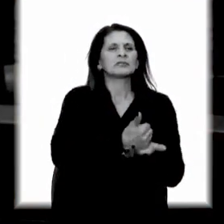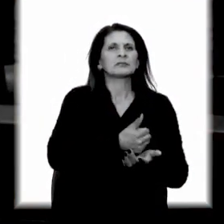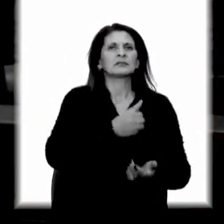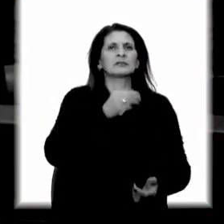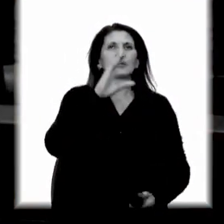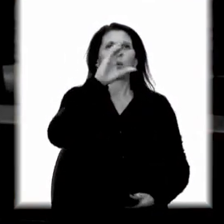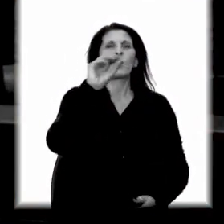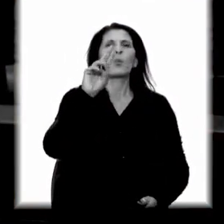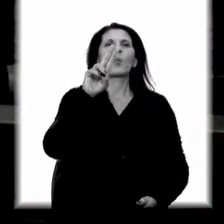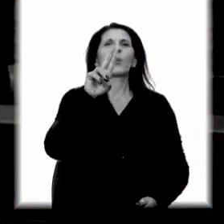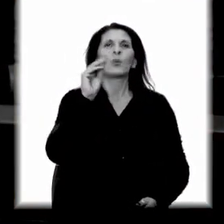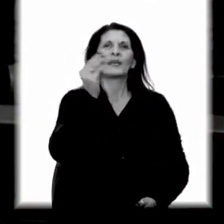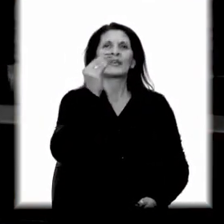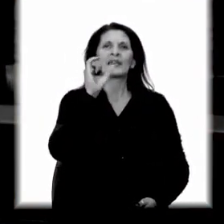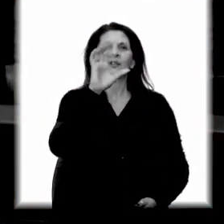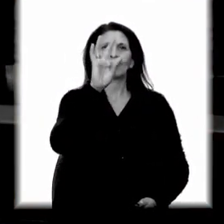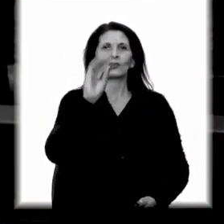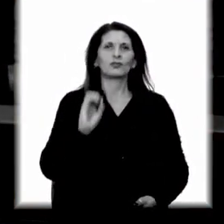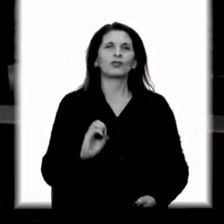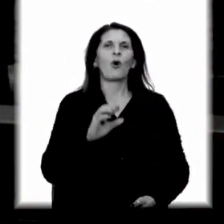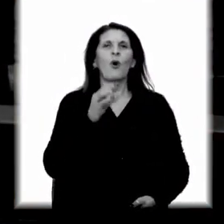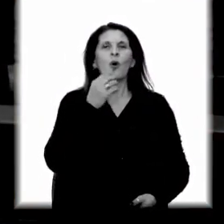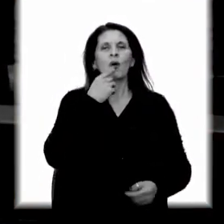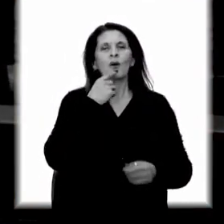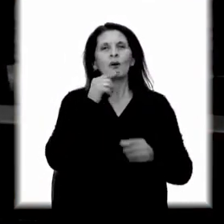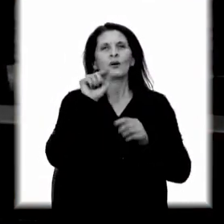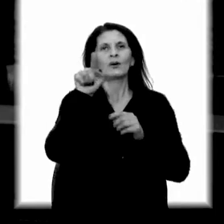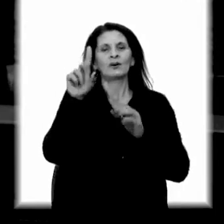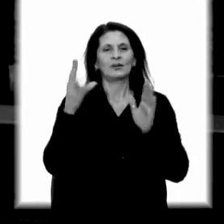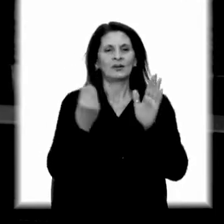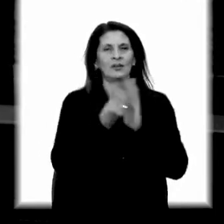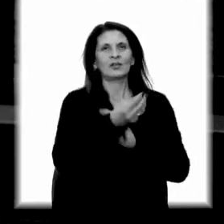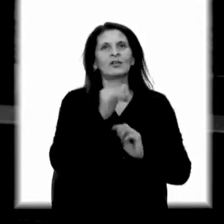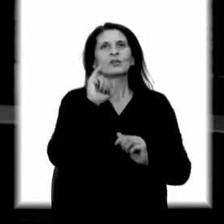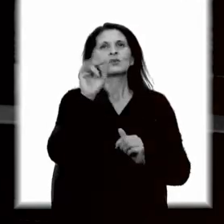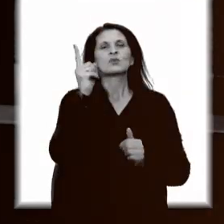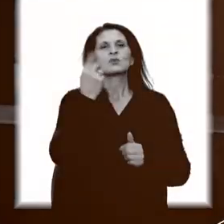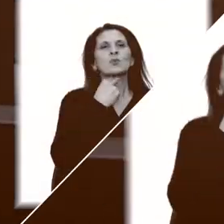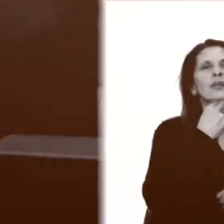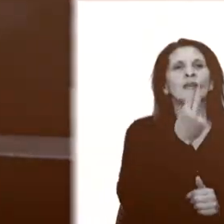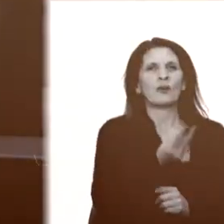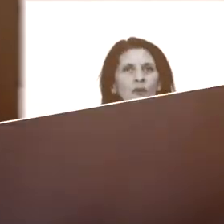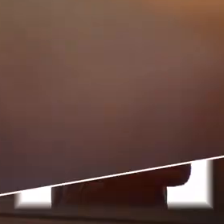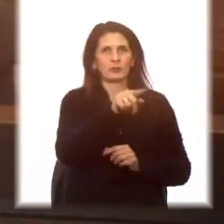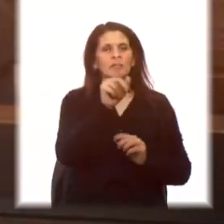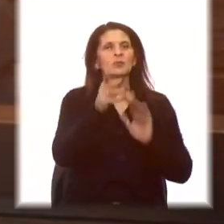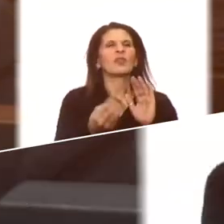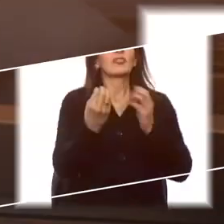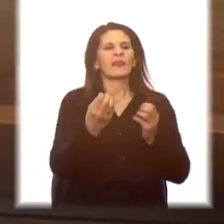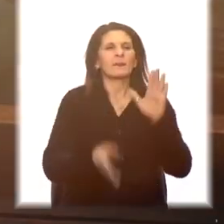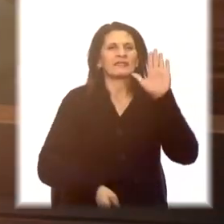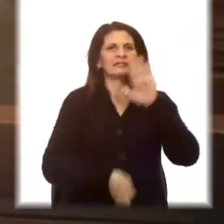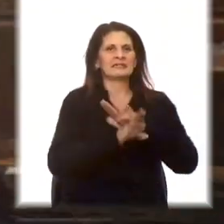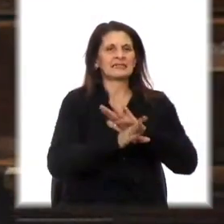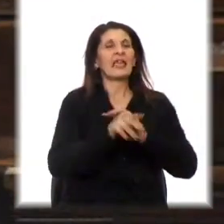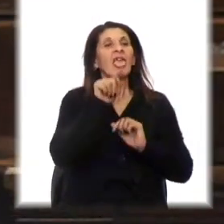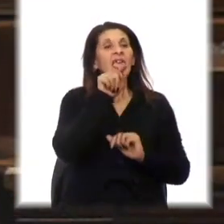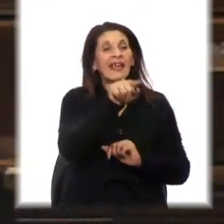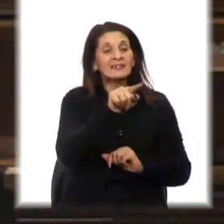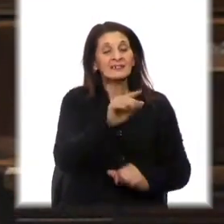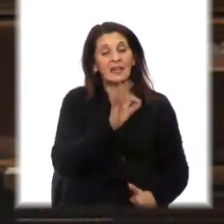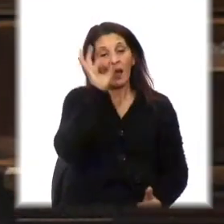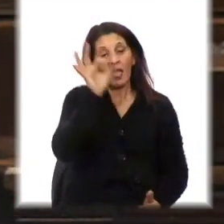botón te vendes a los yankees entregas el país sos un hijo de te tenés que ir este discurso